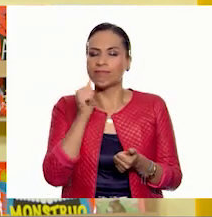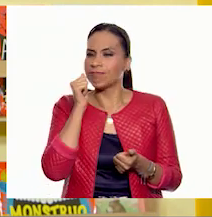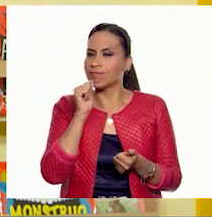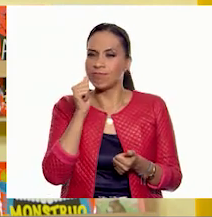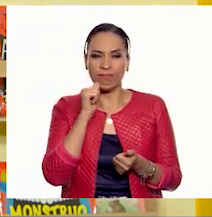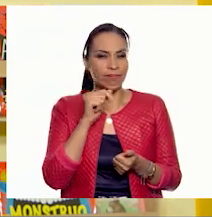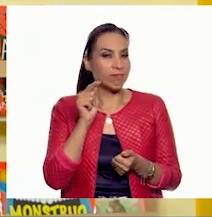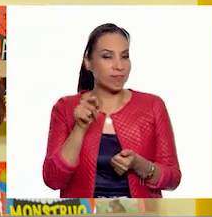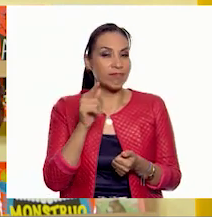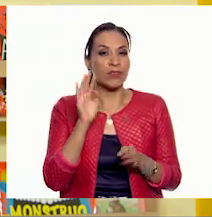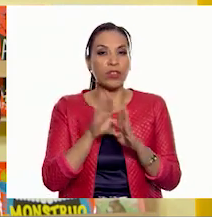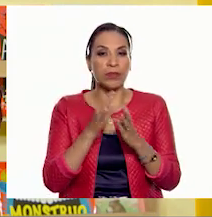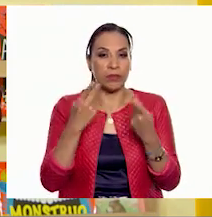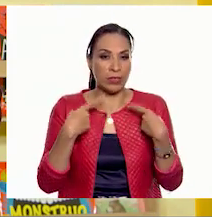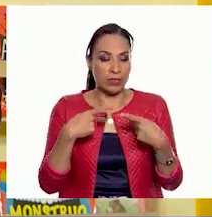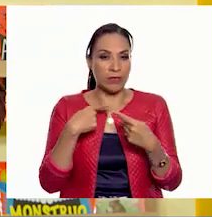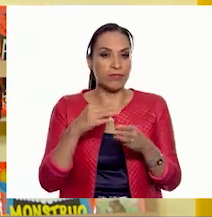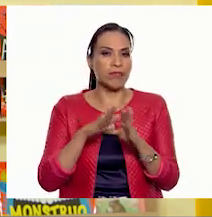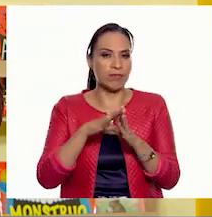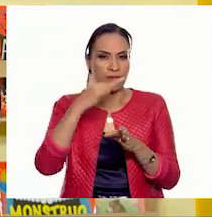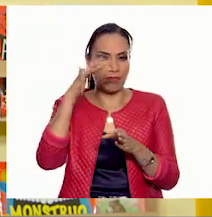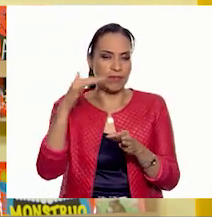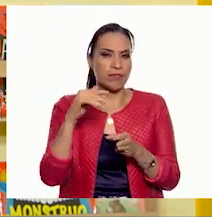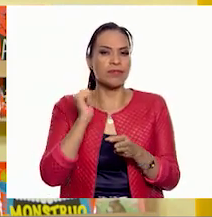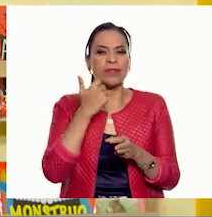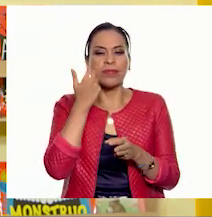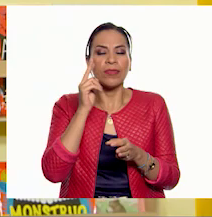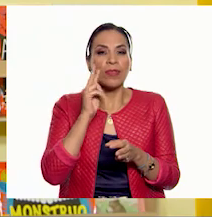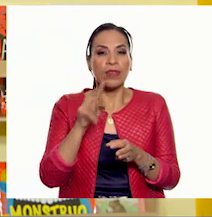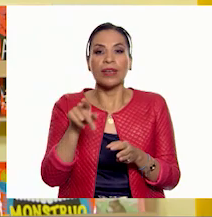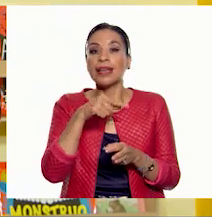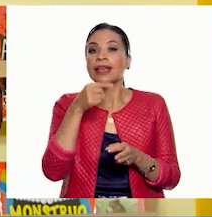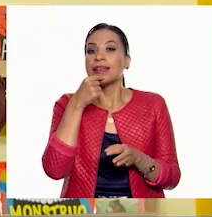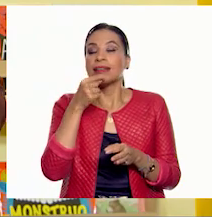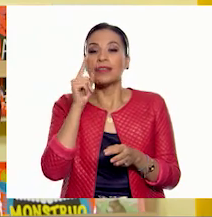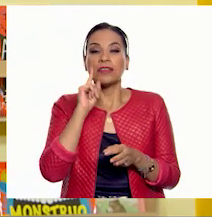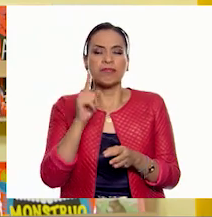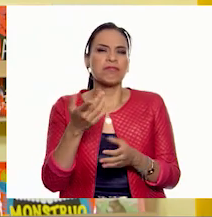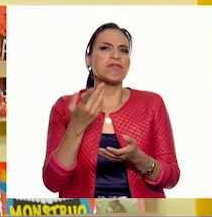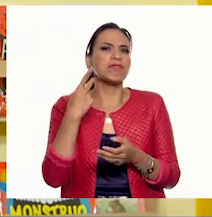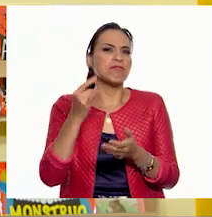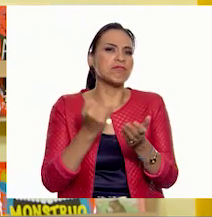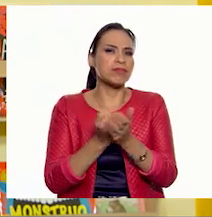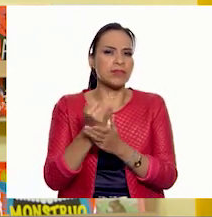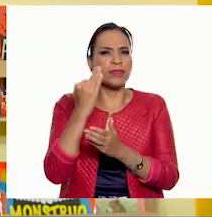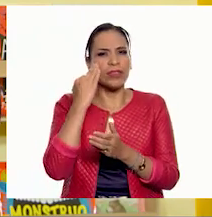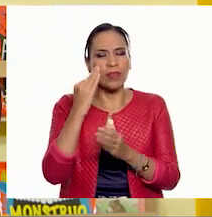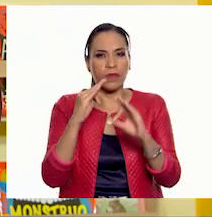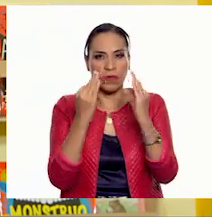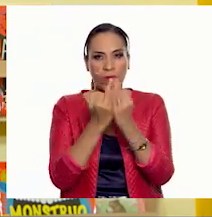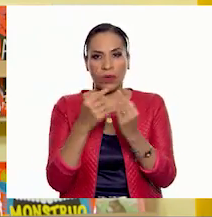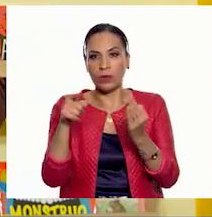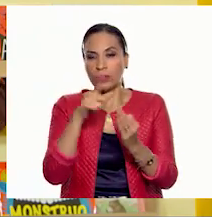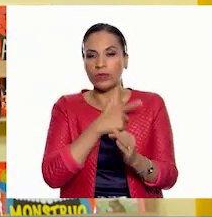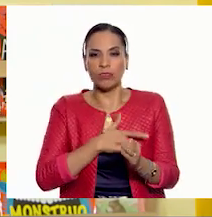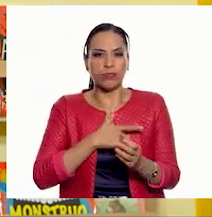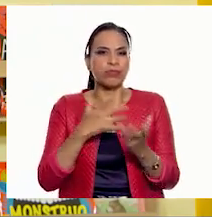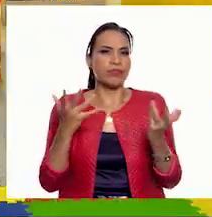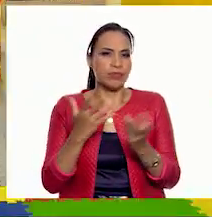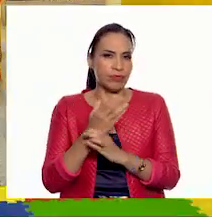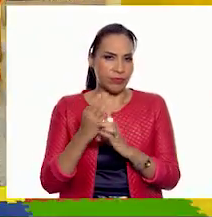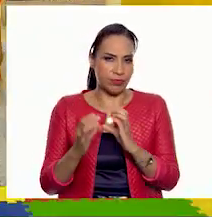siempre es el esperado por el adulto. Son las niñas y los niños quienes deciden el tiempo, la forma y aquello a lo que desean